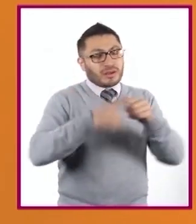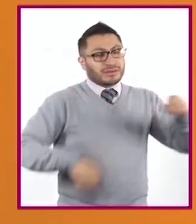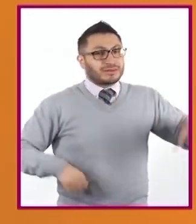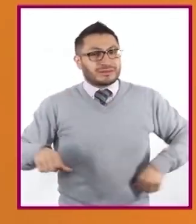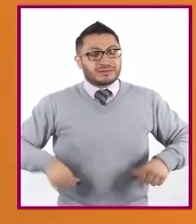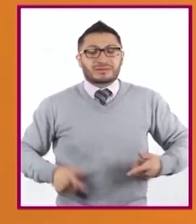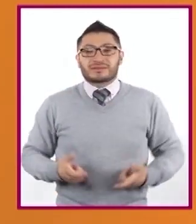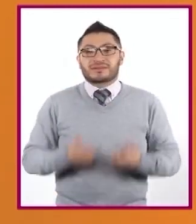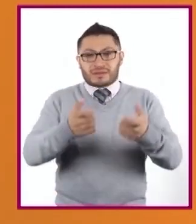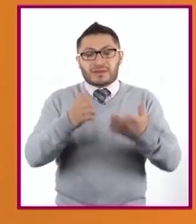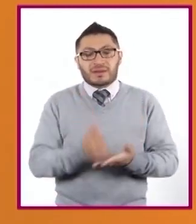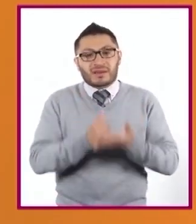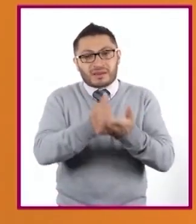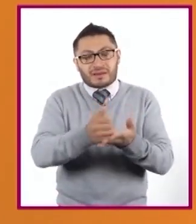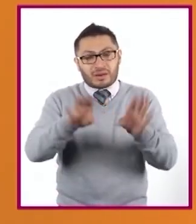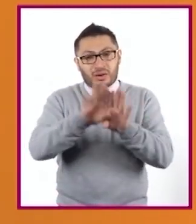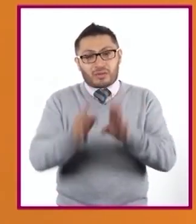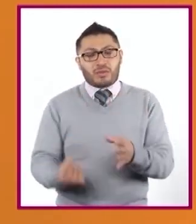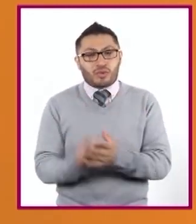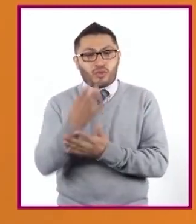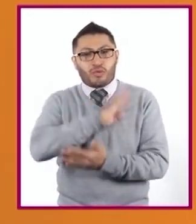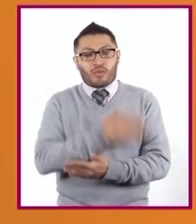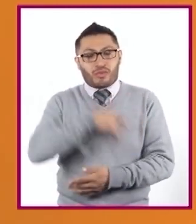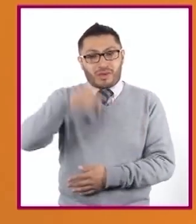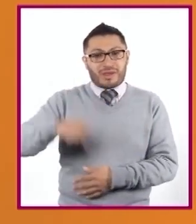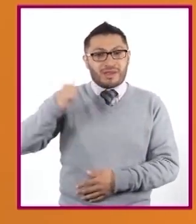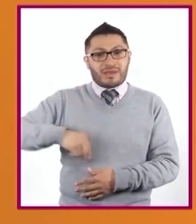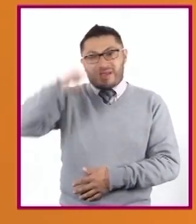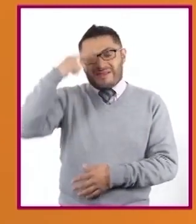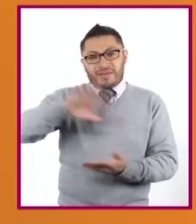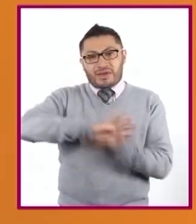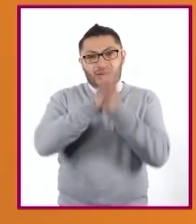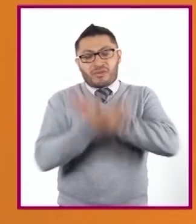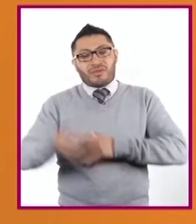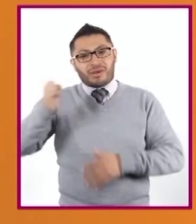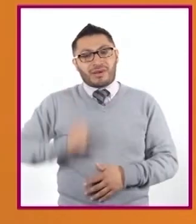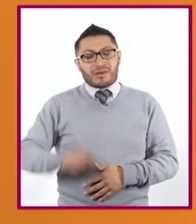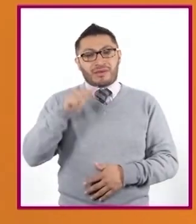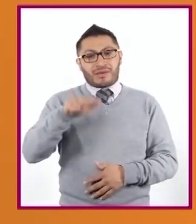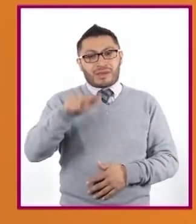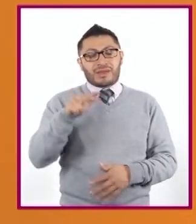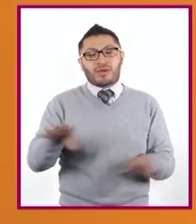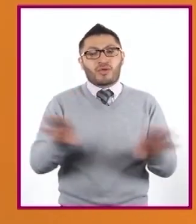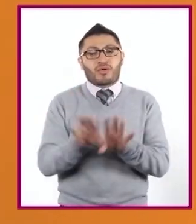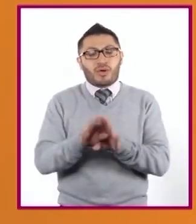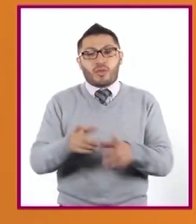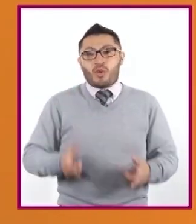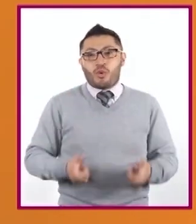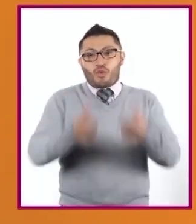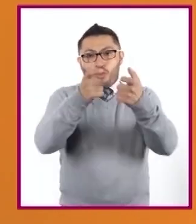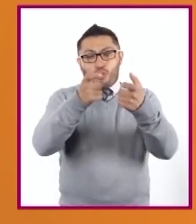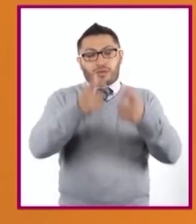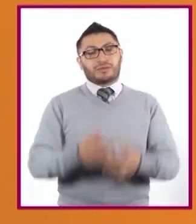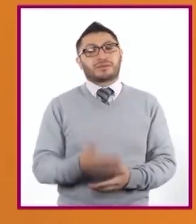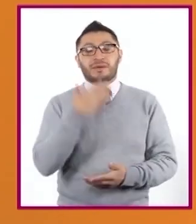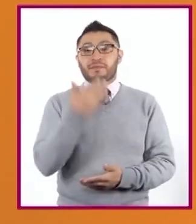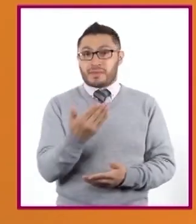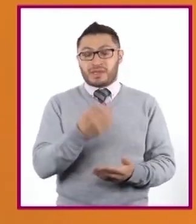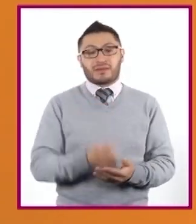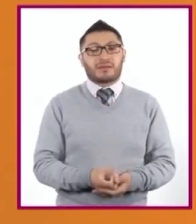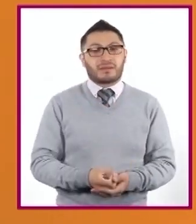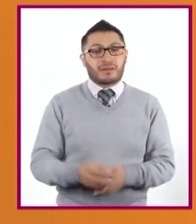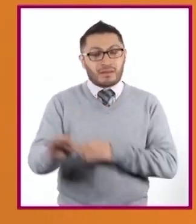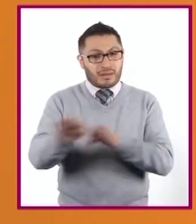económicas, permitieron que Nueva España lograra en el siglo XVIII una economía madura y próspera. Los